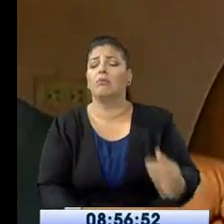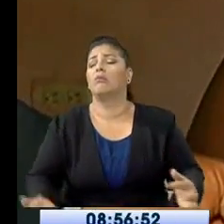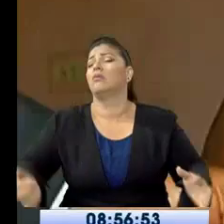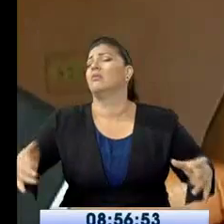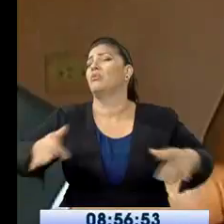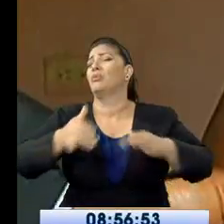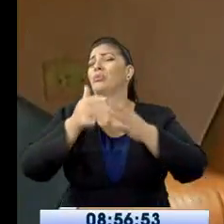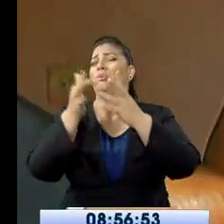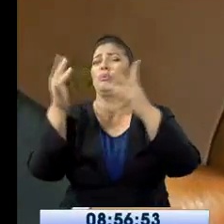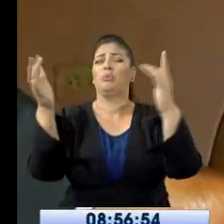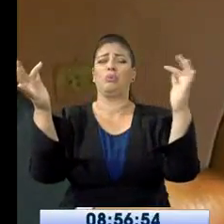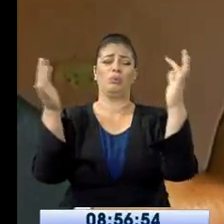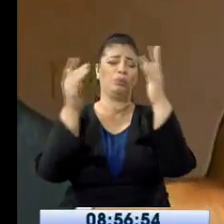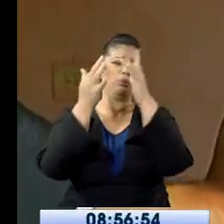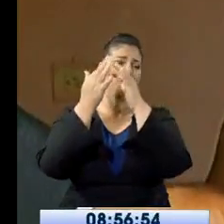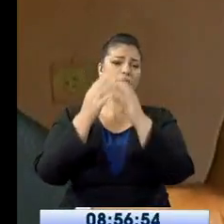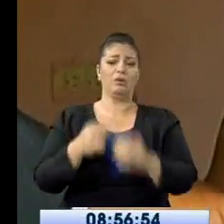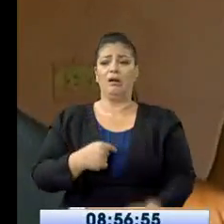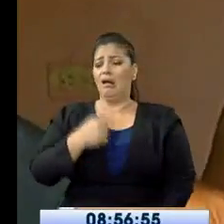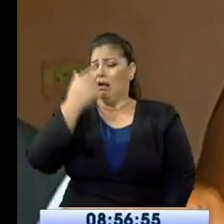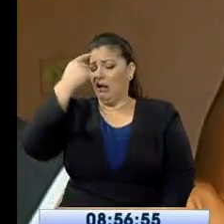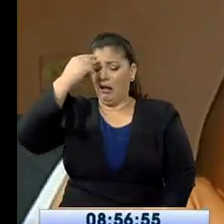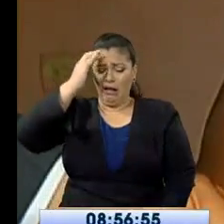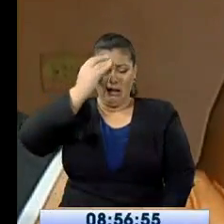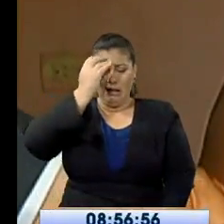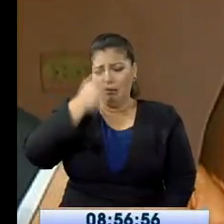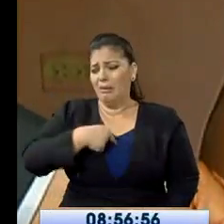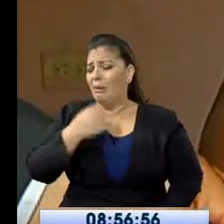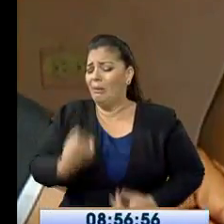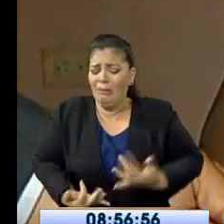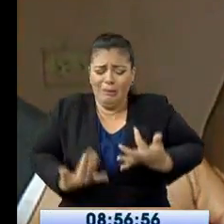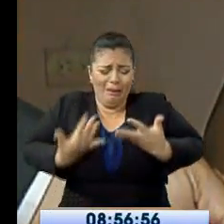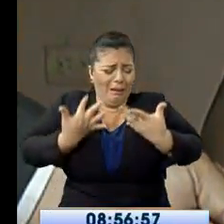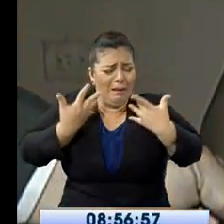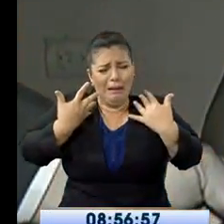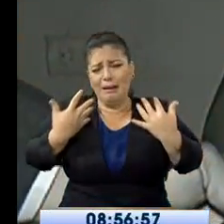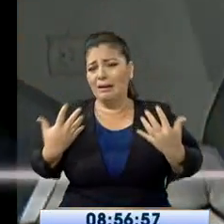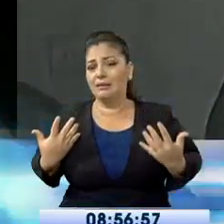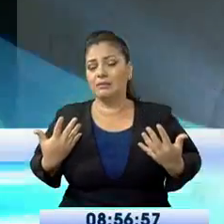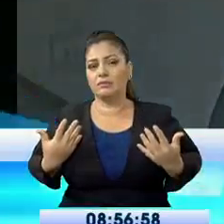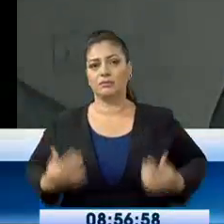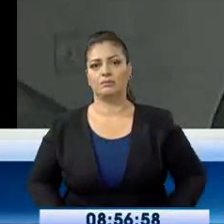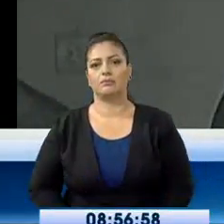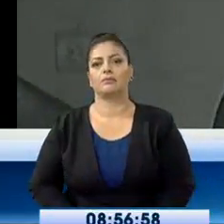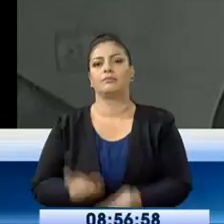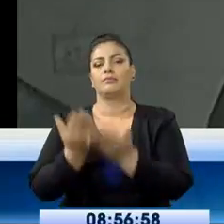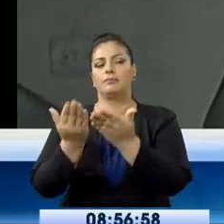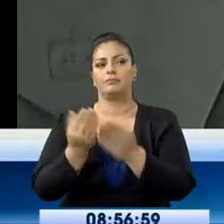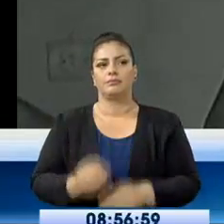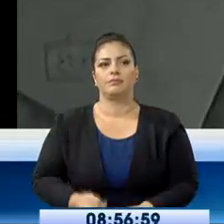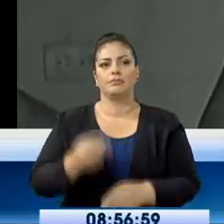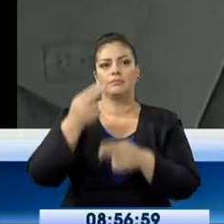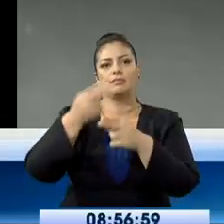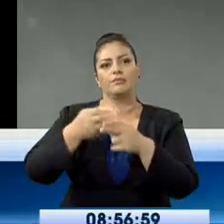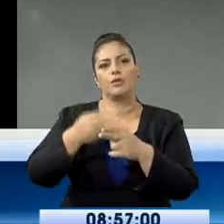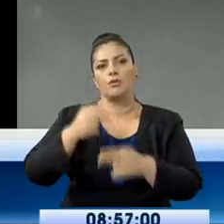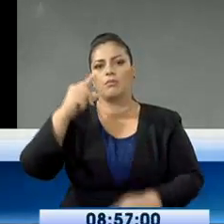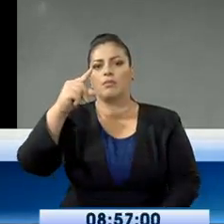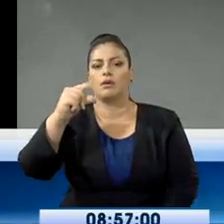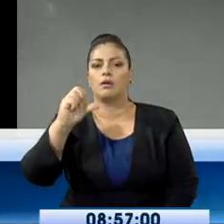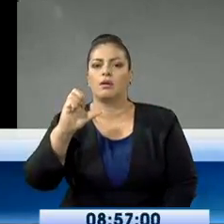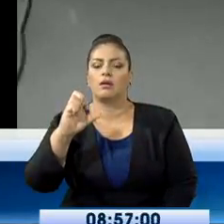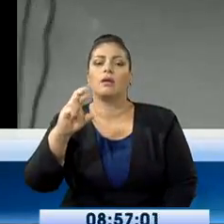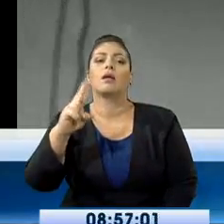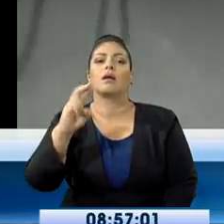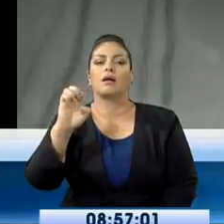debía. Yo dije que me quemé ya, pues, ¿qué más me quedaba? Este fue el estado en el que encontramos a doña Gregoria Mina, luego que